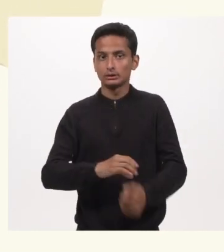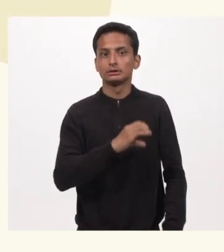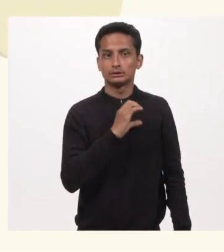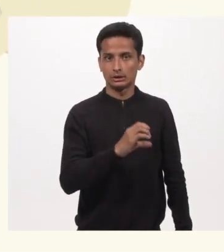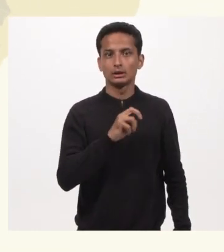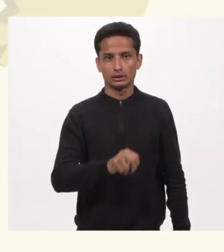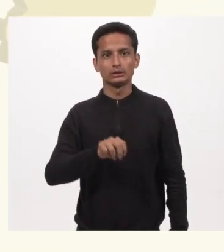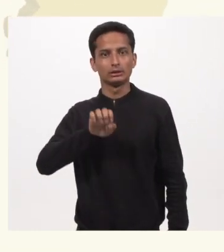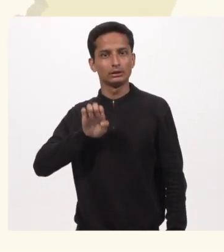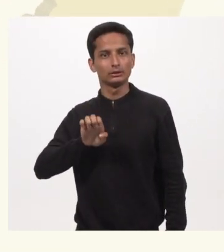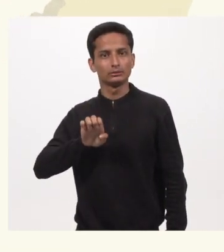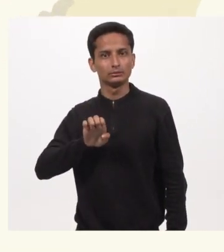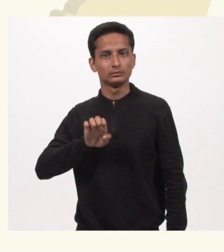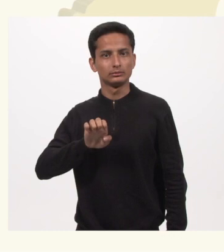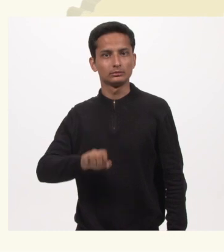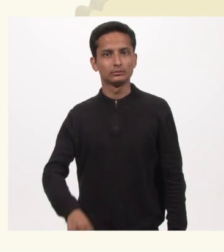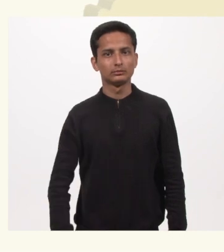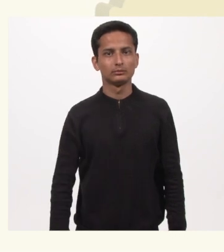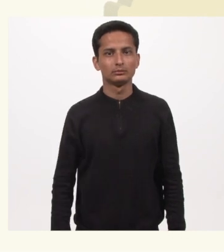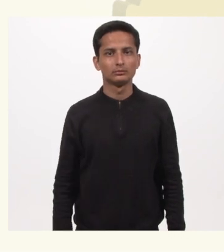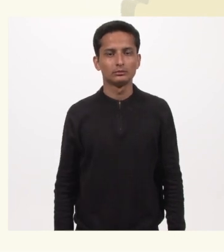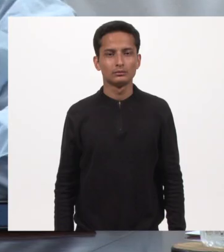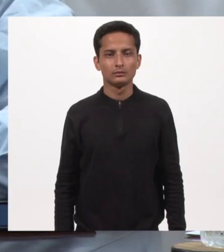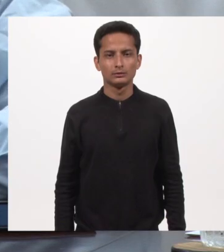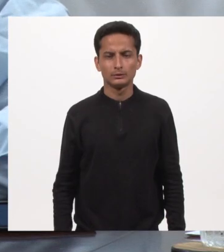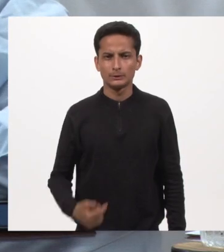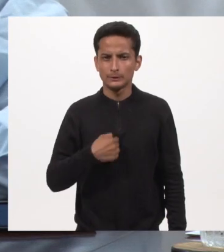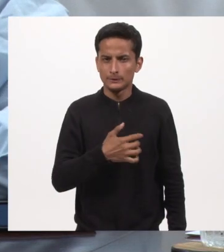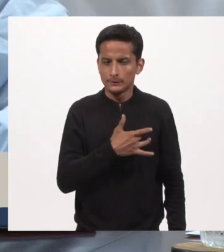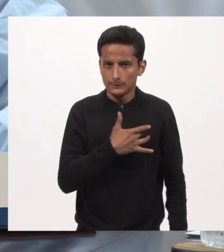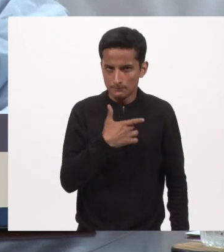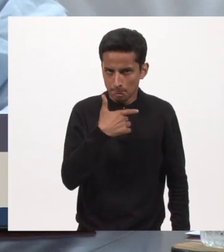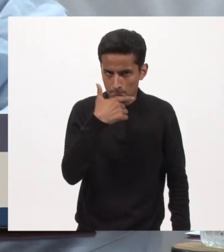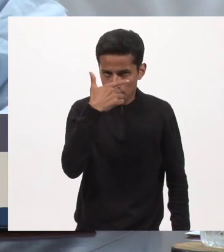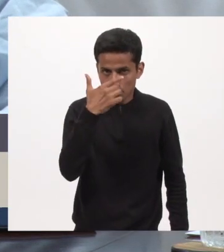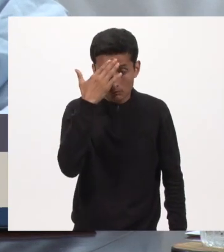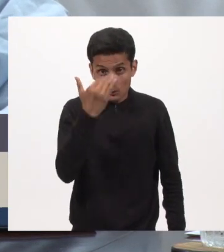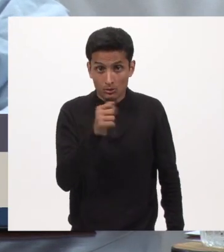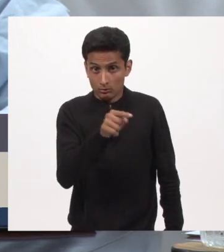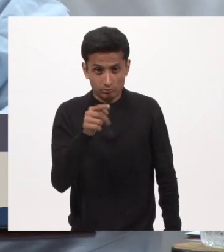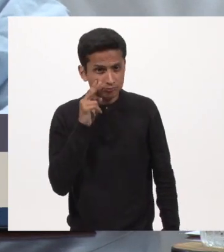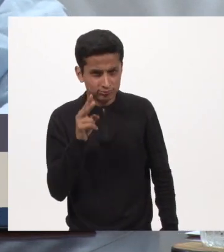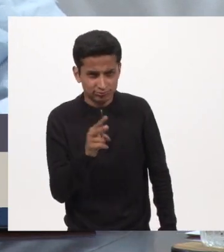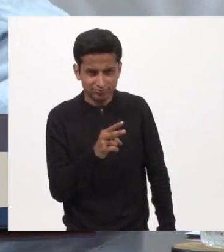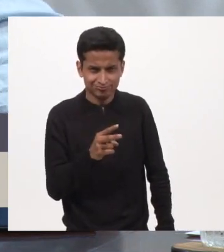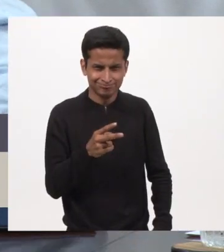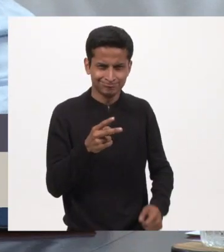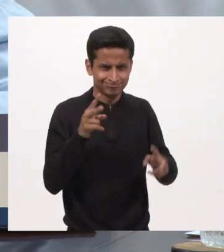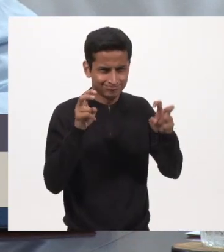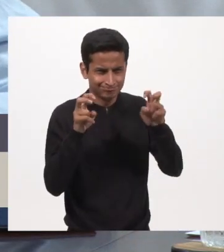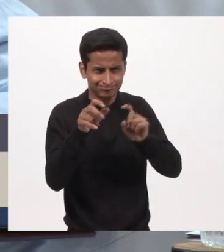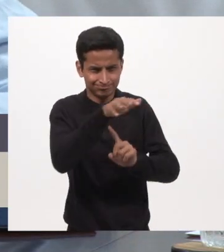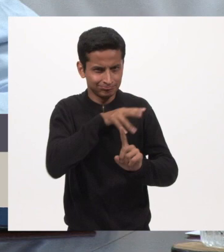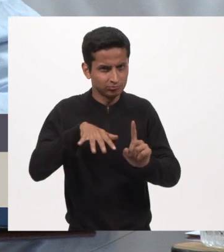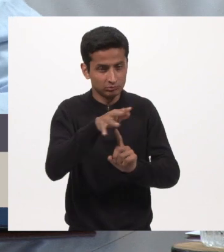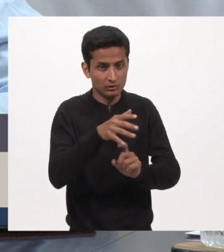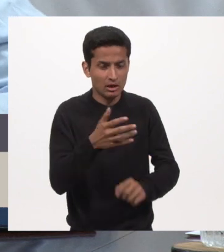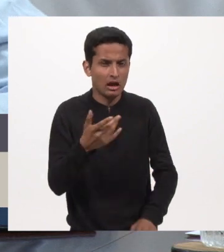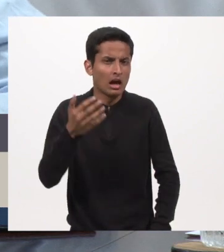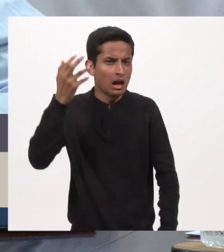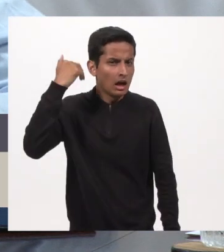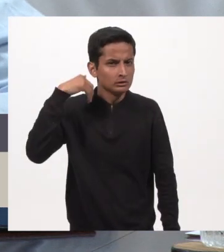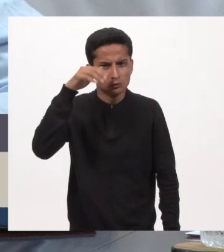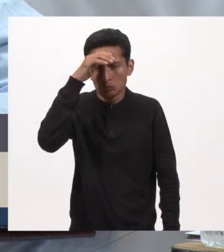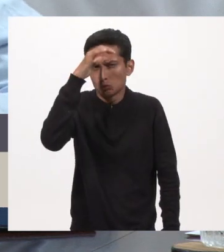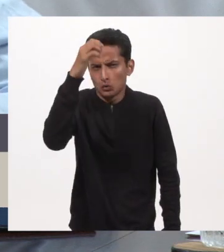las autoridades del Consejo Nacional Electoral. Siento vergüenza, o sea, ustedes ven acá la situación, cómo se repite la